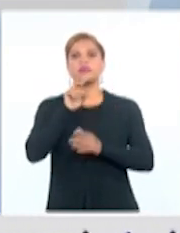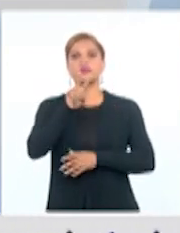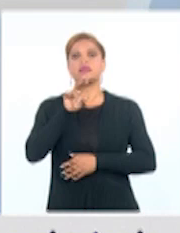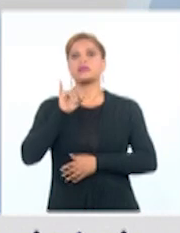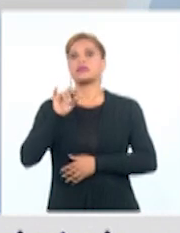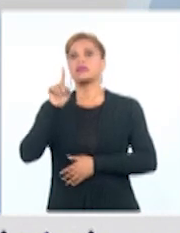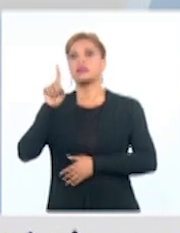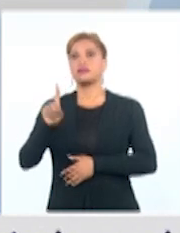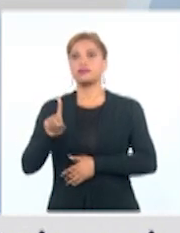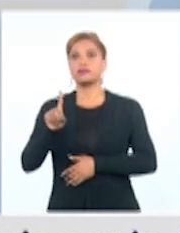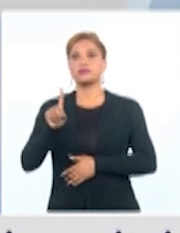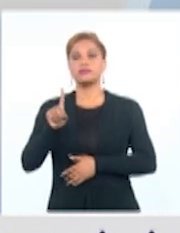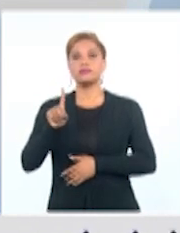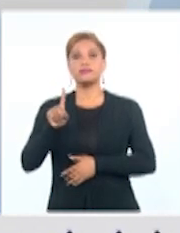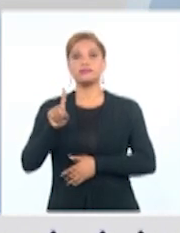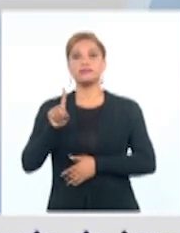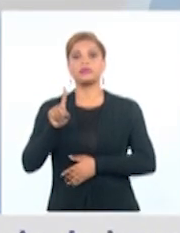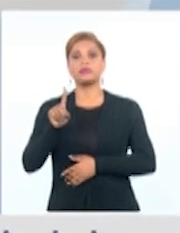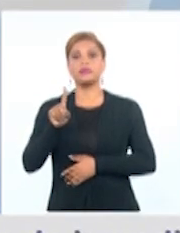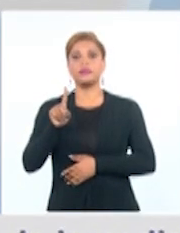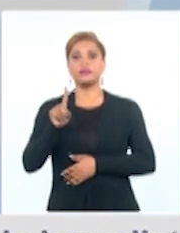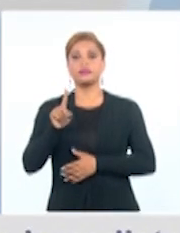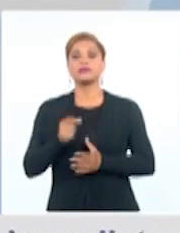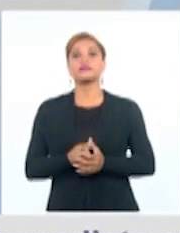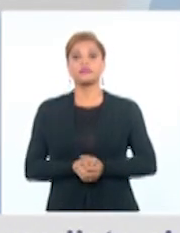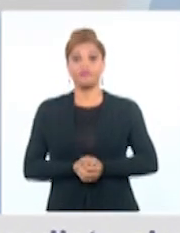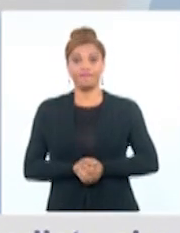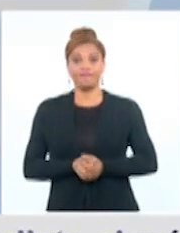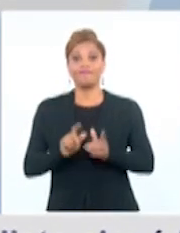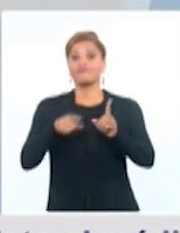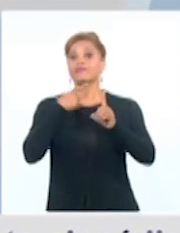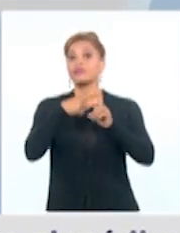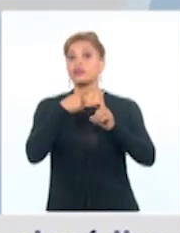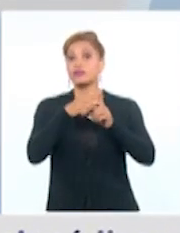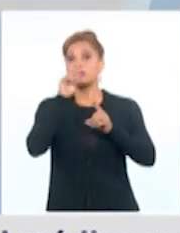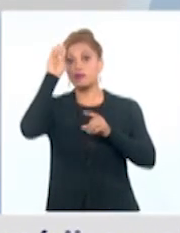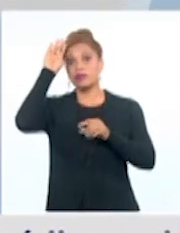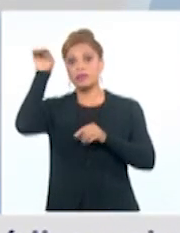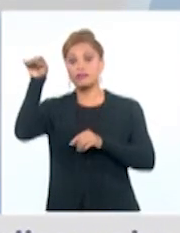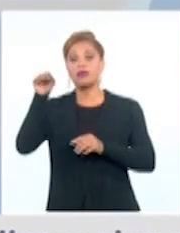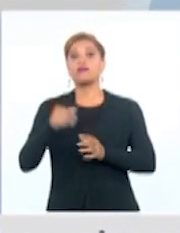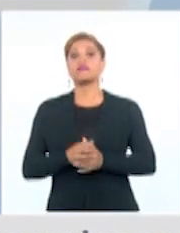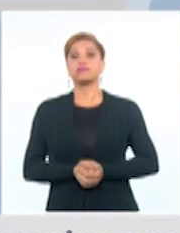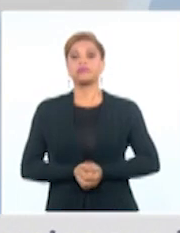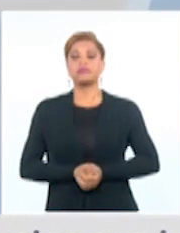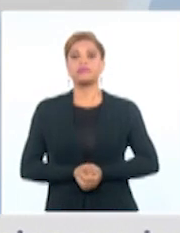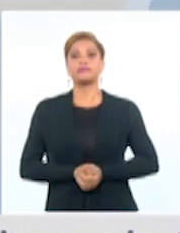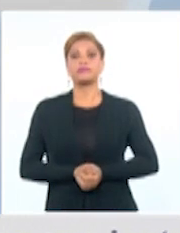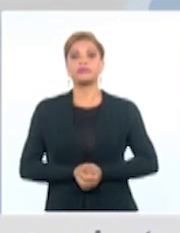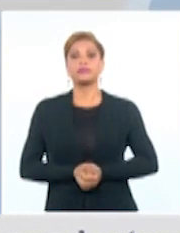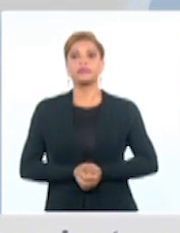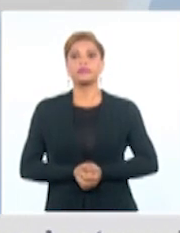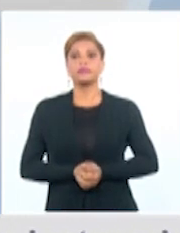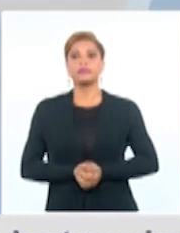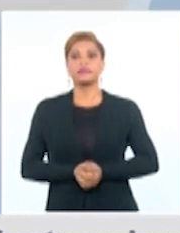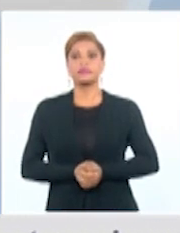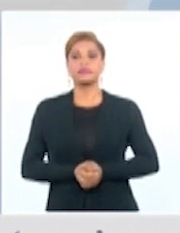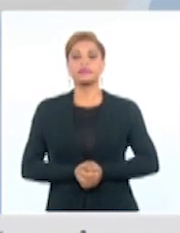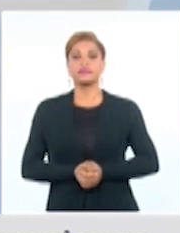8.261 pacientes activos, pacientes positivos ingresados, que estamos hablando que